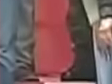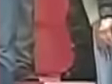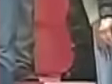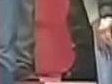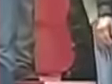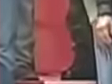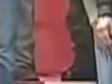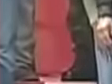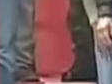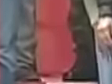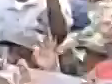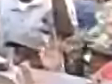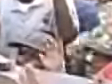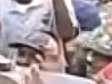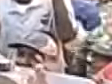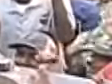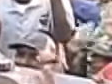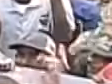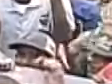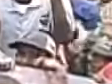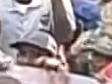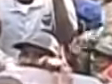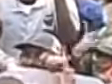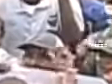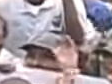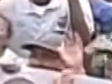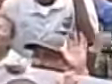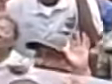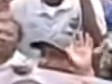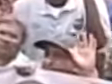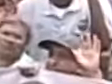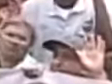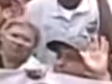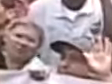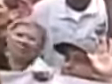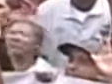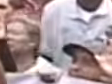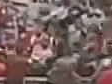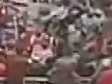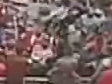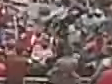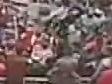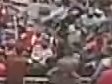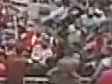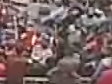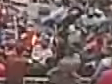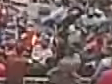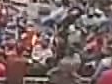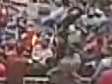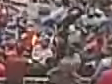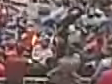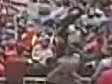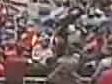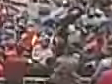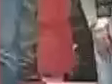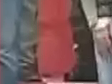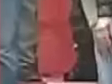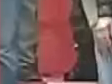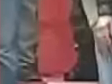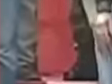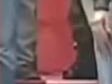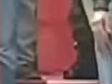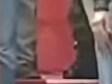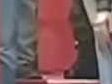juro por mi honor, que no daré reposo a mi alma,